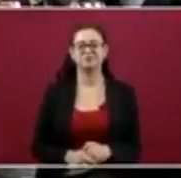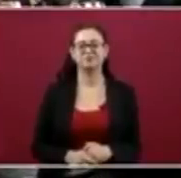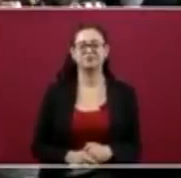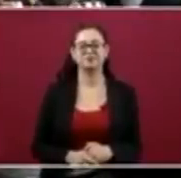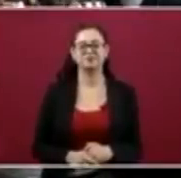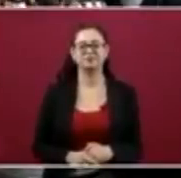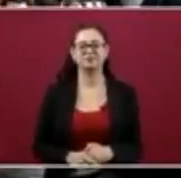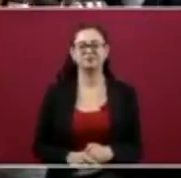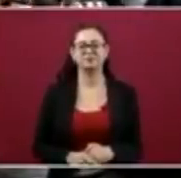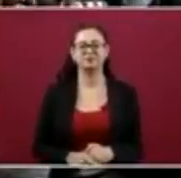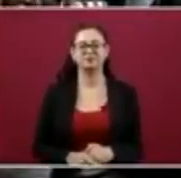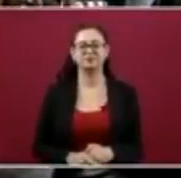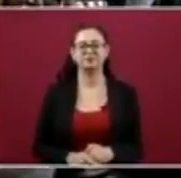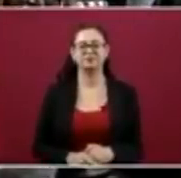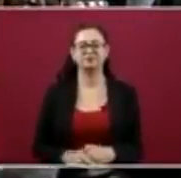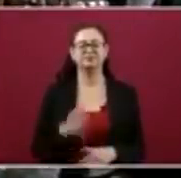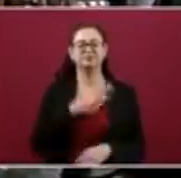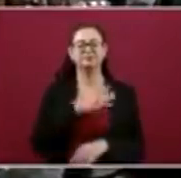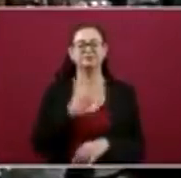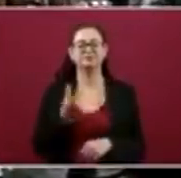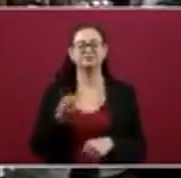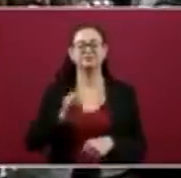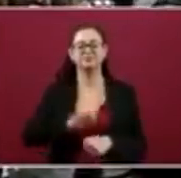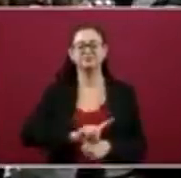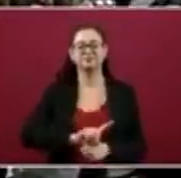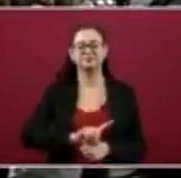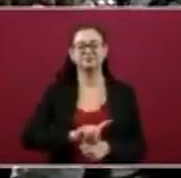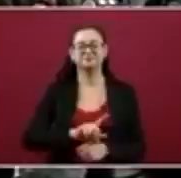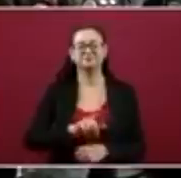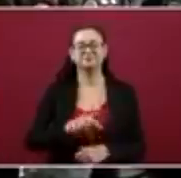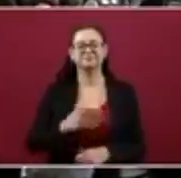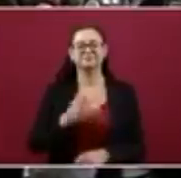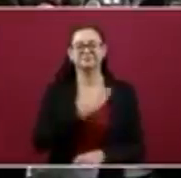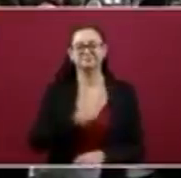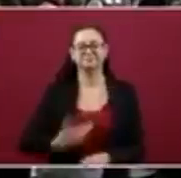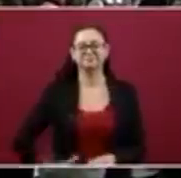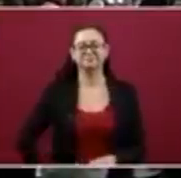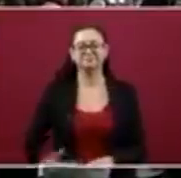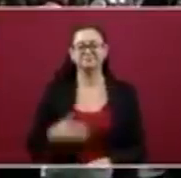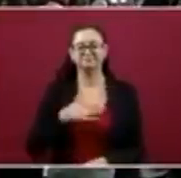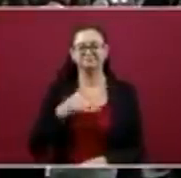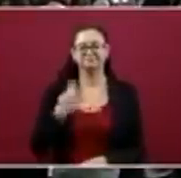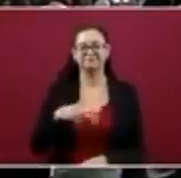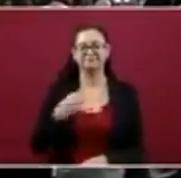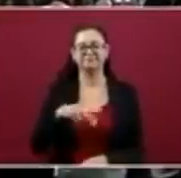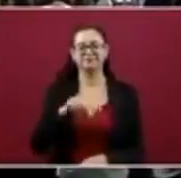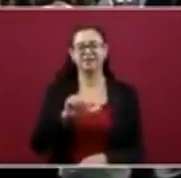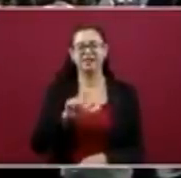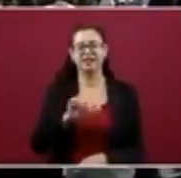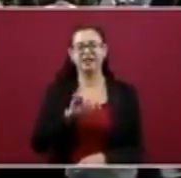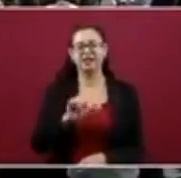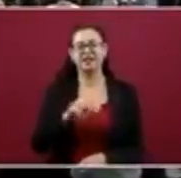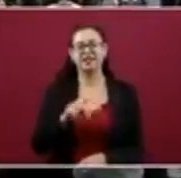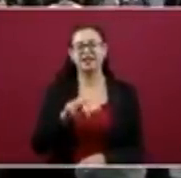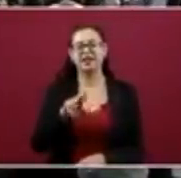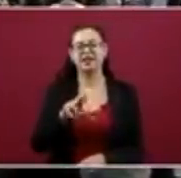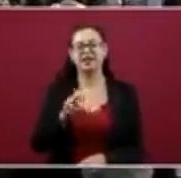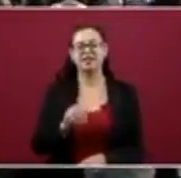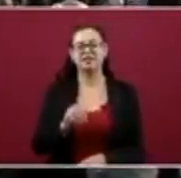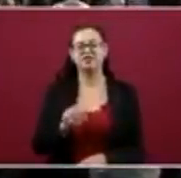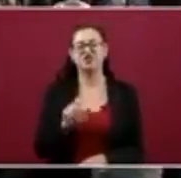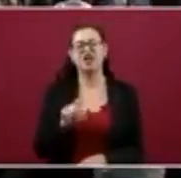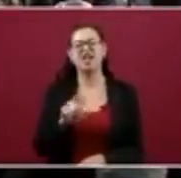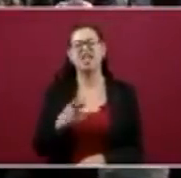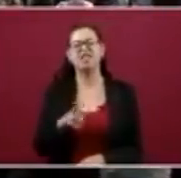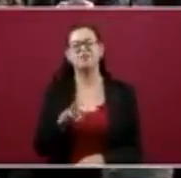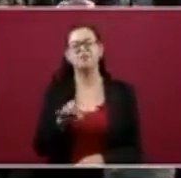Señor presidente, buenos días, señor presidente. Alejandro El Púas, reportando para el sitio de